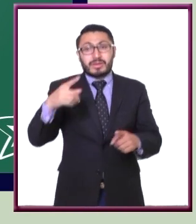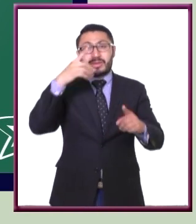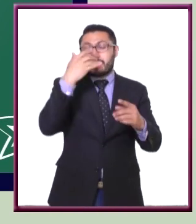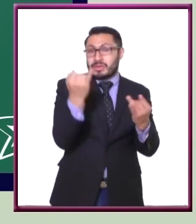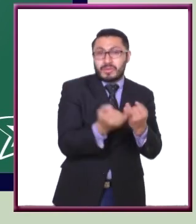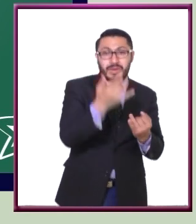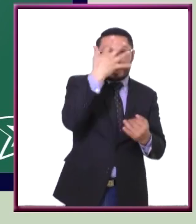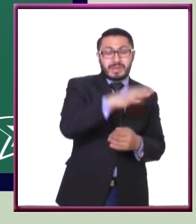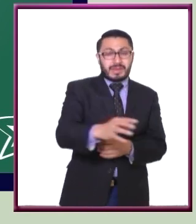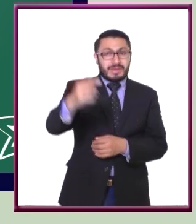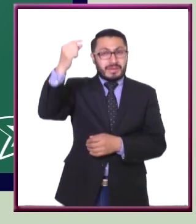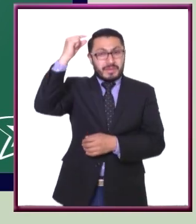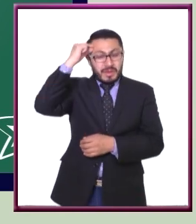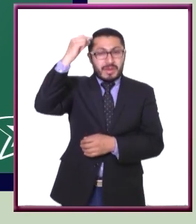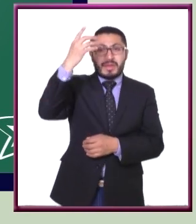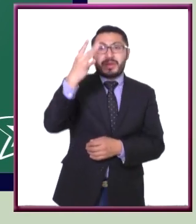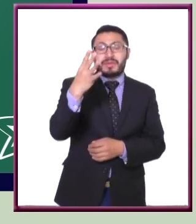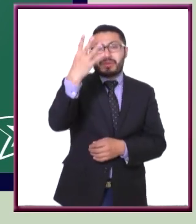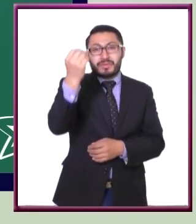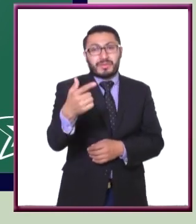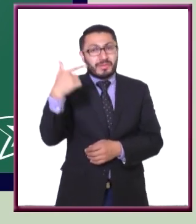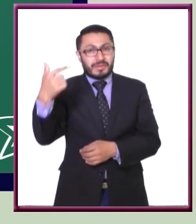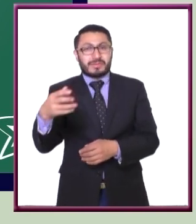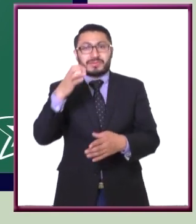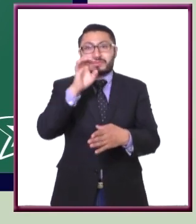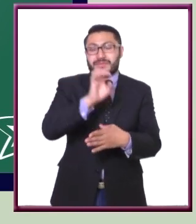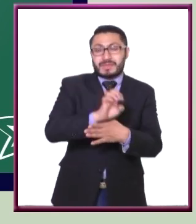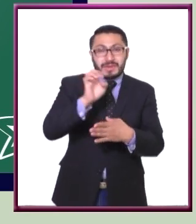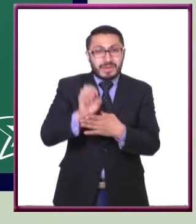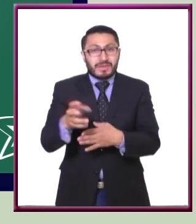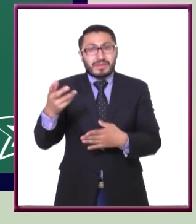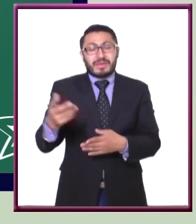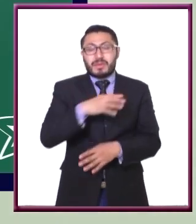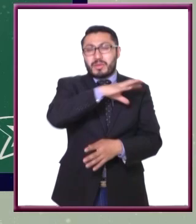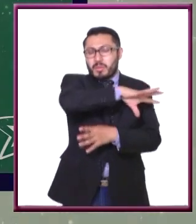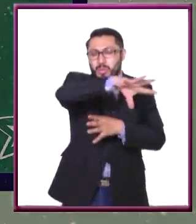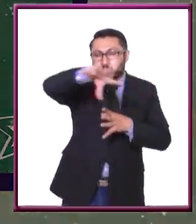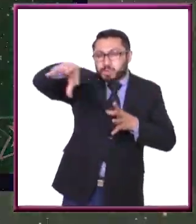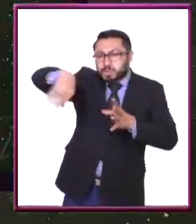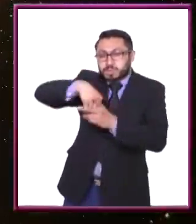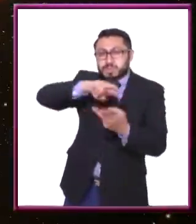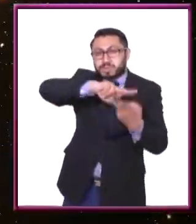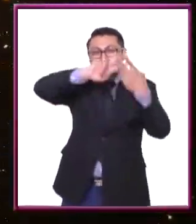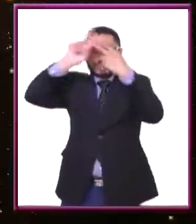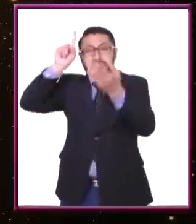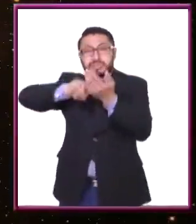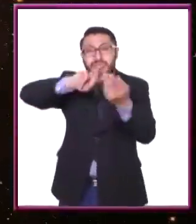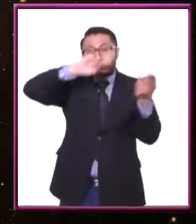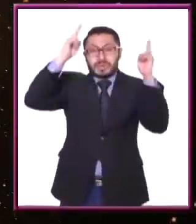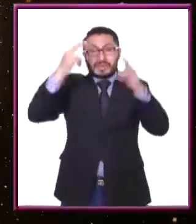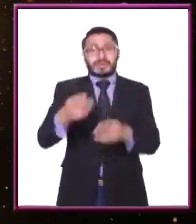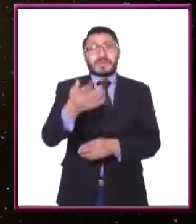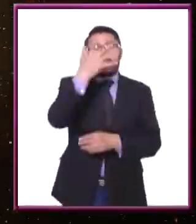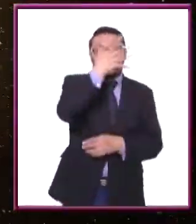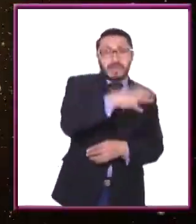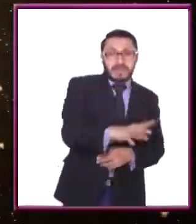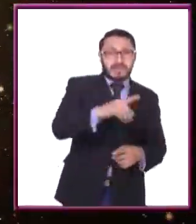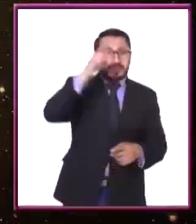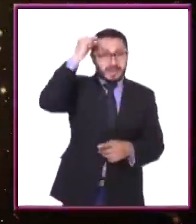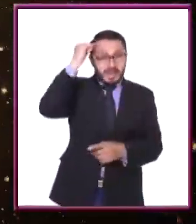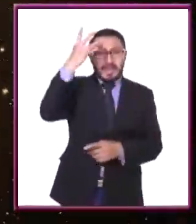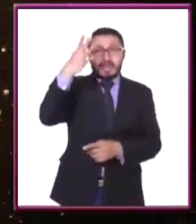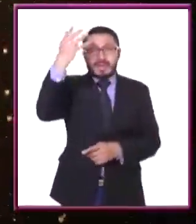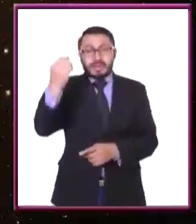la 59 gramos. En otras palabras, la masa de todas las estrellas en el universo es de 10 a la